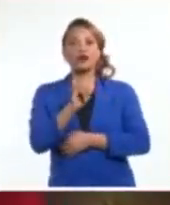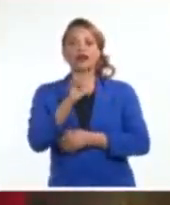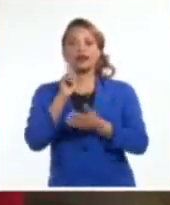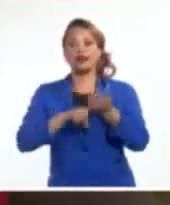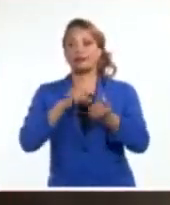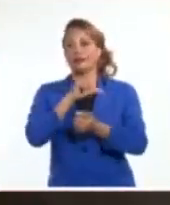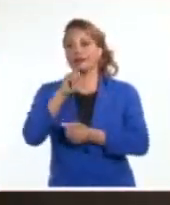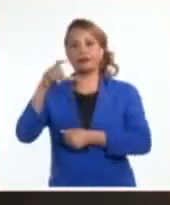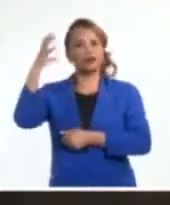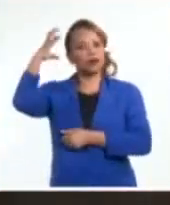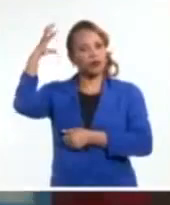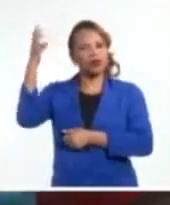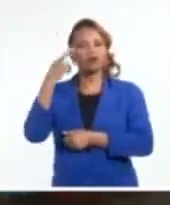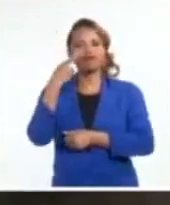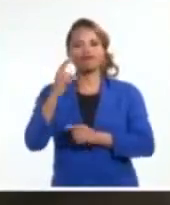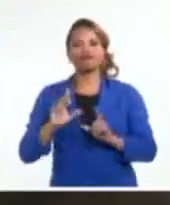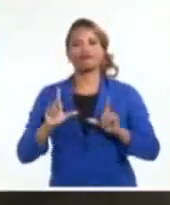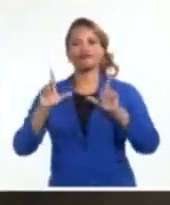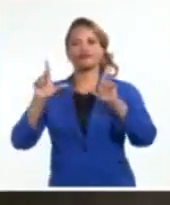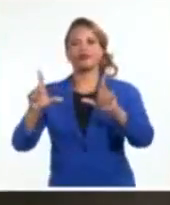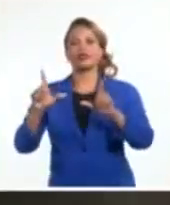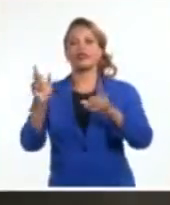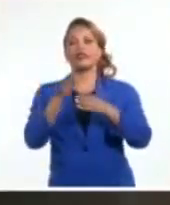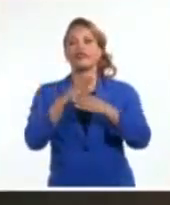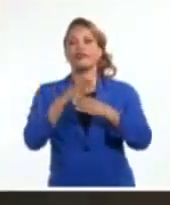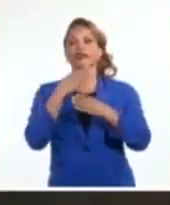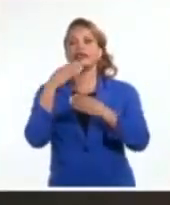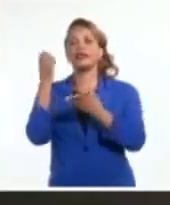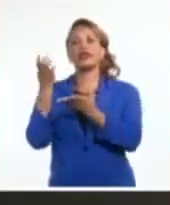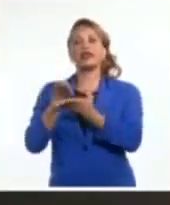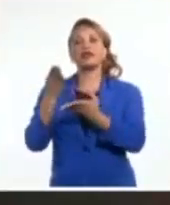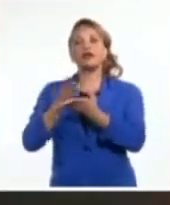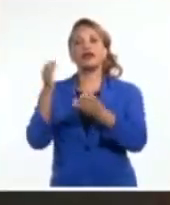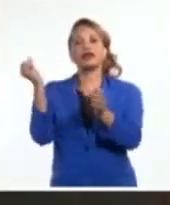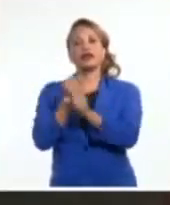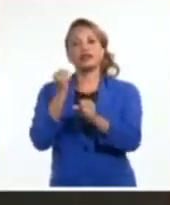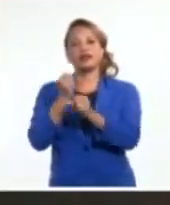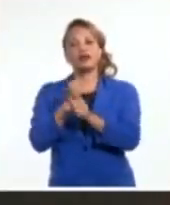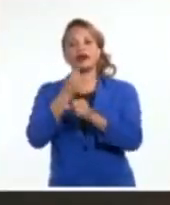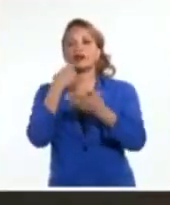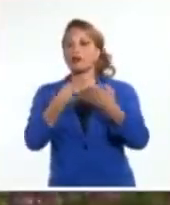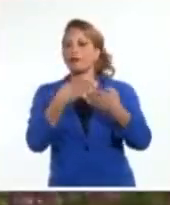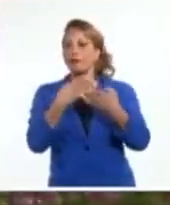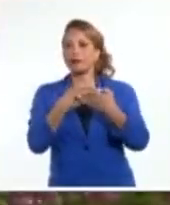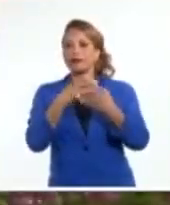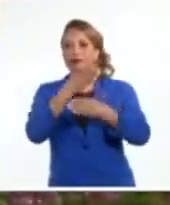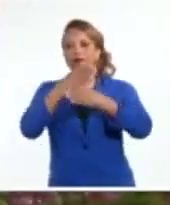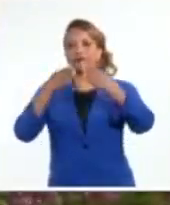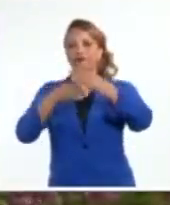partido y gobierno reconoció organismos que laboraron en la reconstrucción